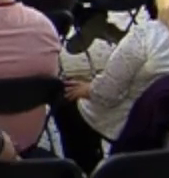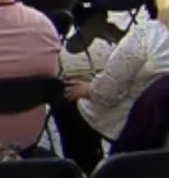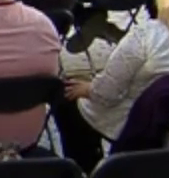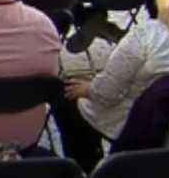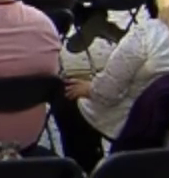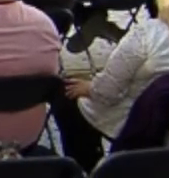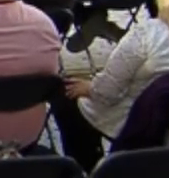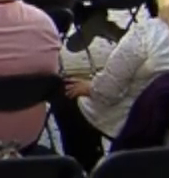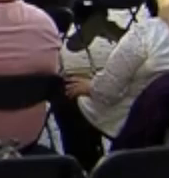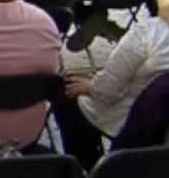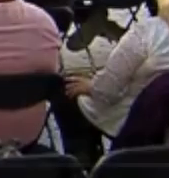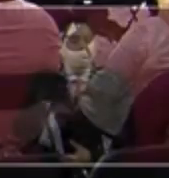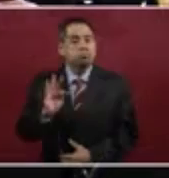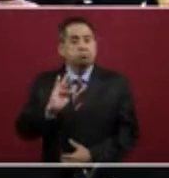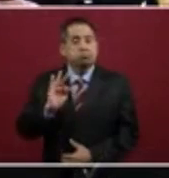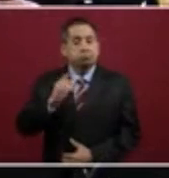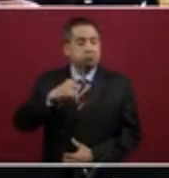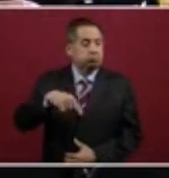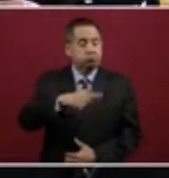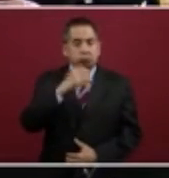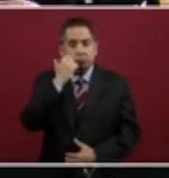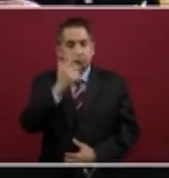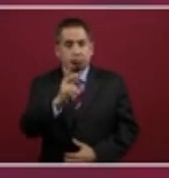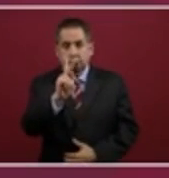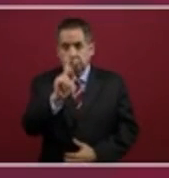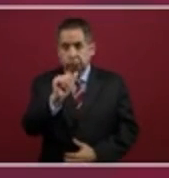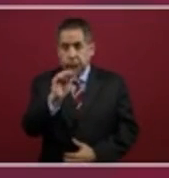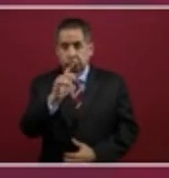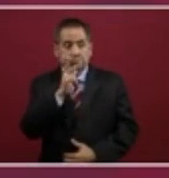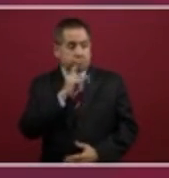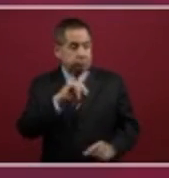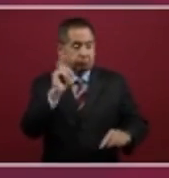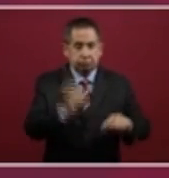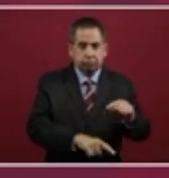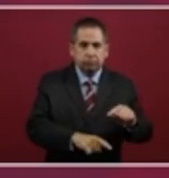para que todo se privatizara.